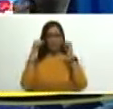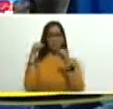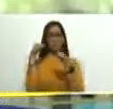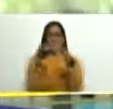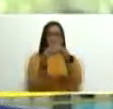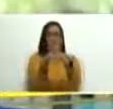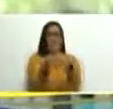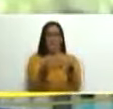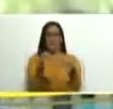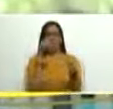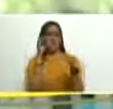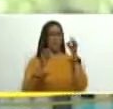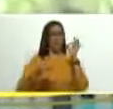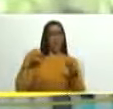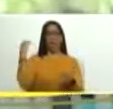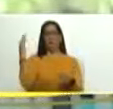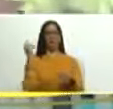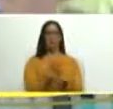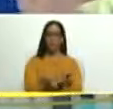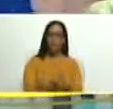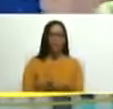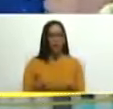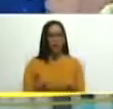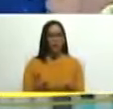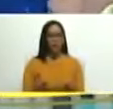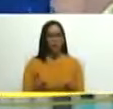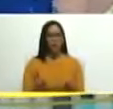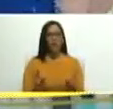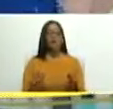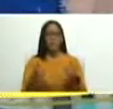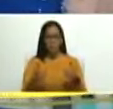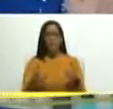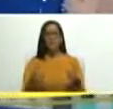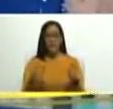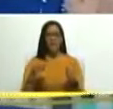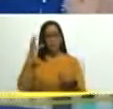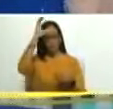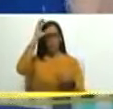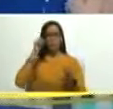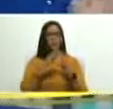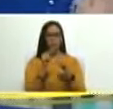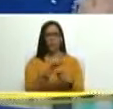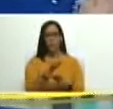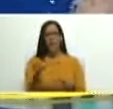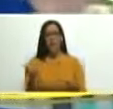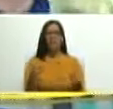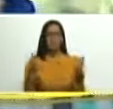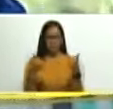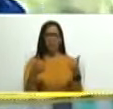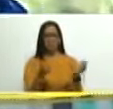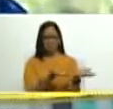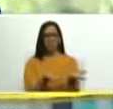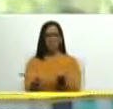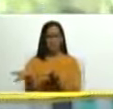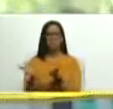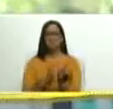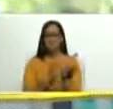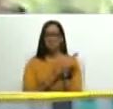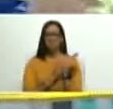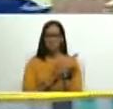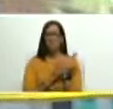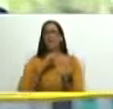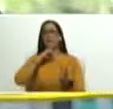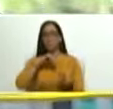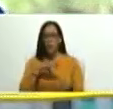de abogado. Está bien, muy bien el conocimiento de todos ellos. Muy bien, bienvenidos siempre.